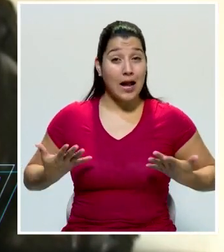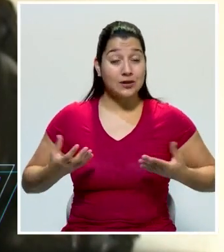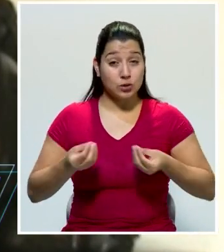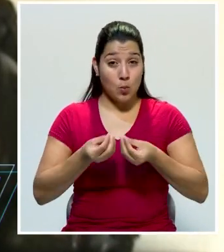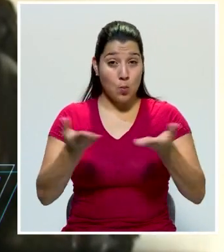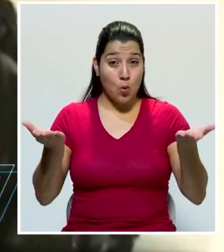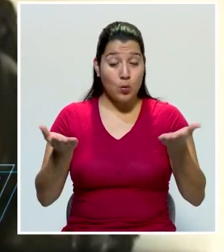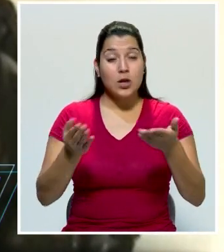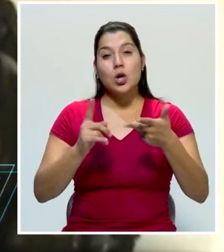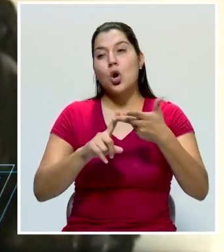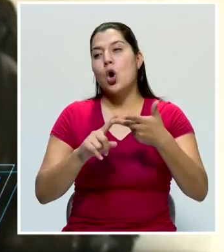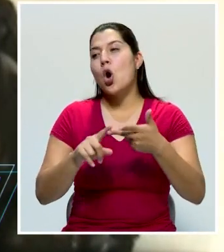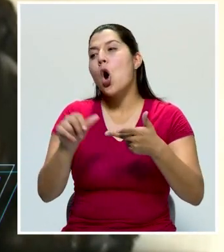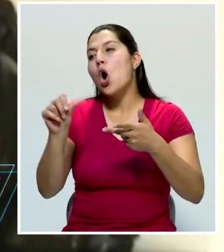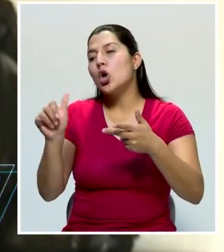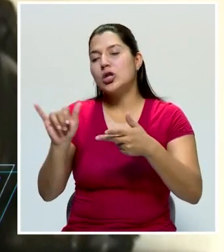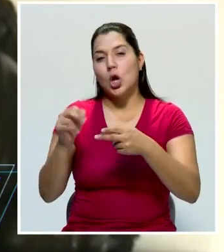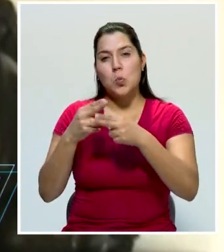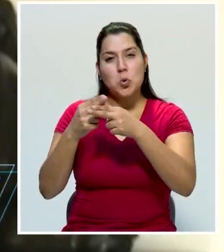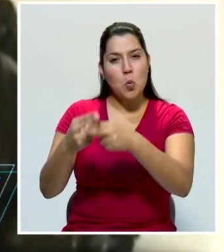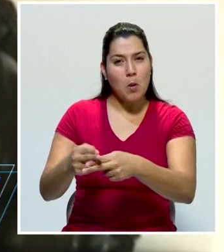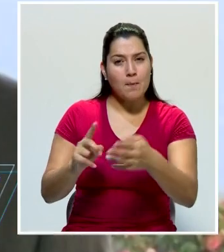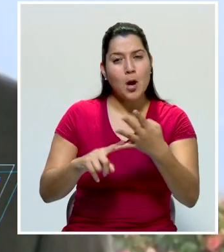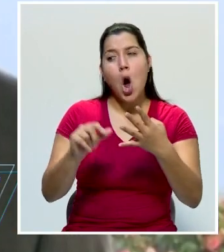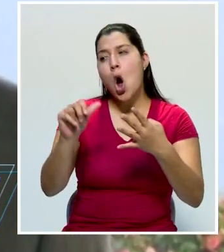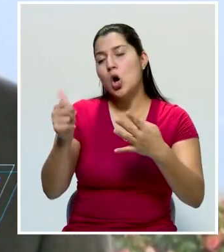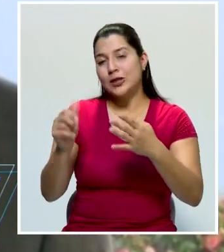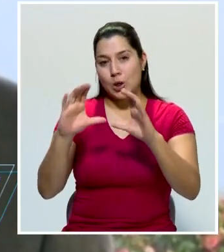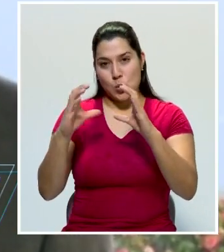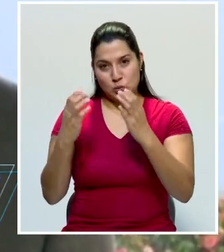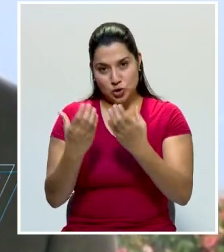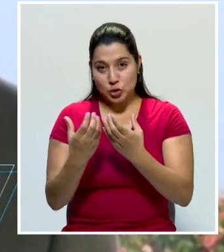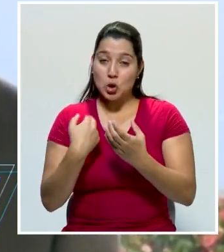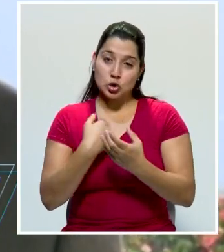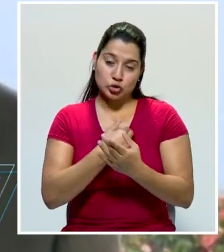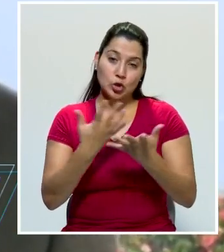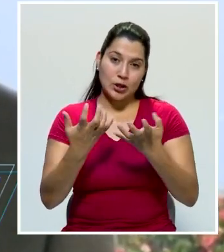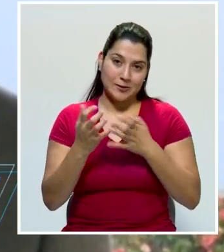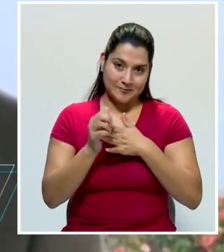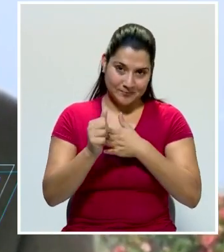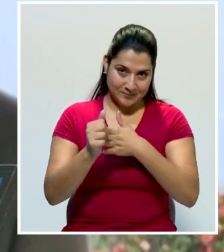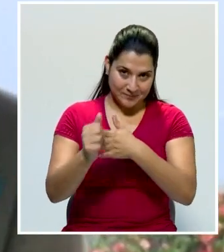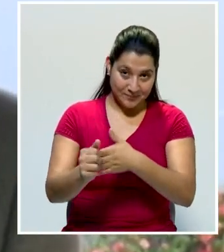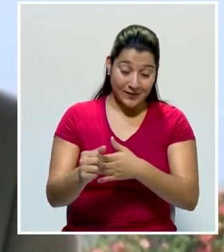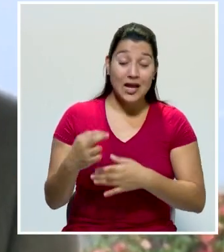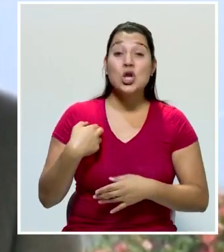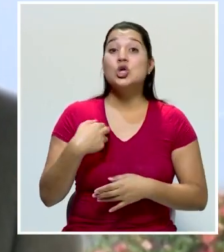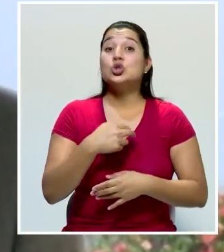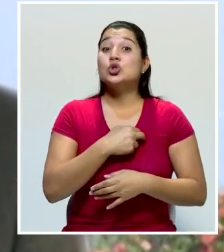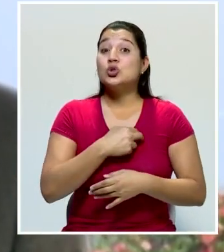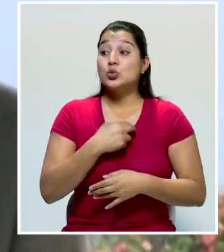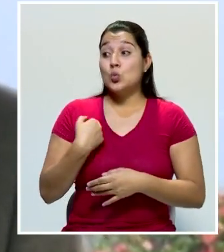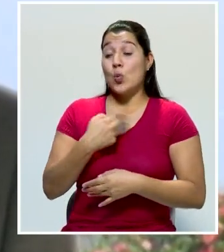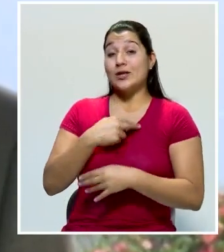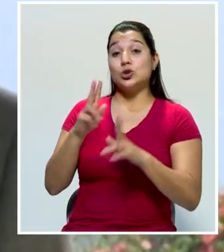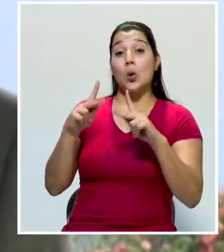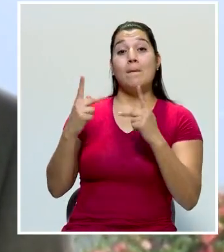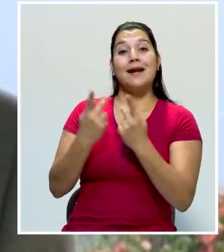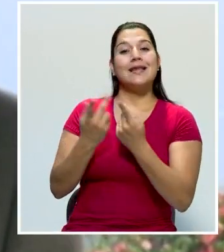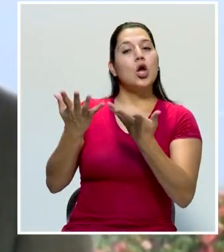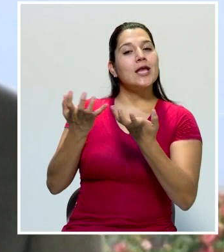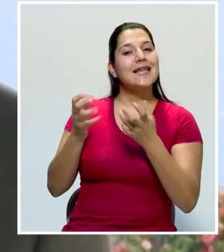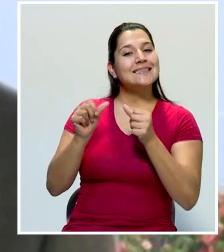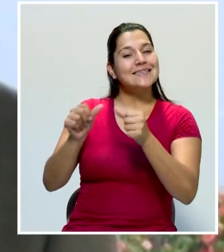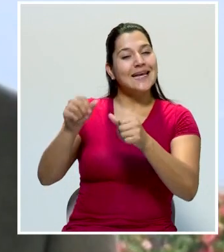nombramientos y otras comisiones que nos interesa presidir. Bueno, nos gustaría mantener las comisiones que actualmente estamos presidiendo, Derechos